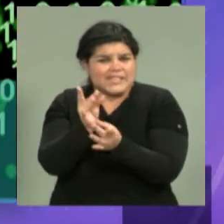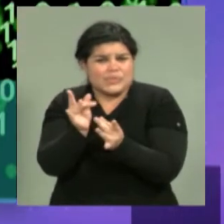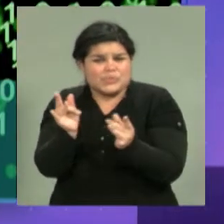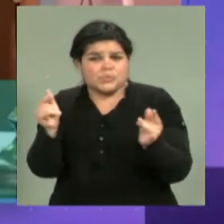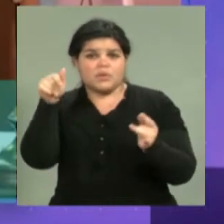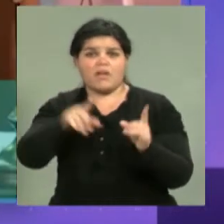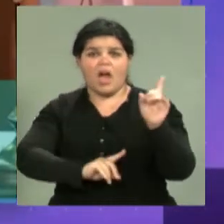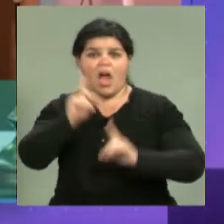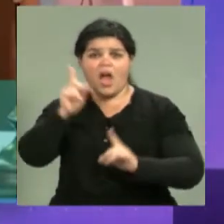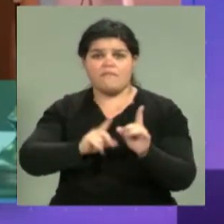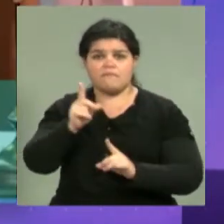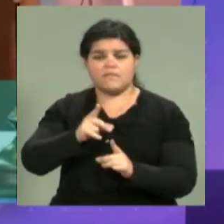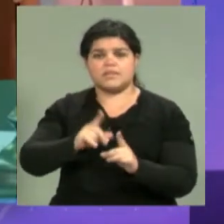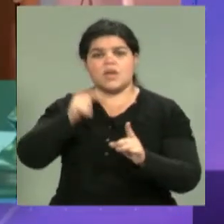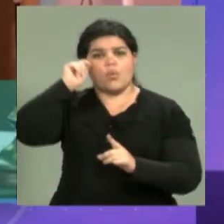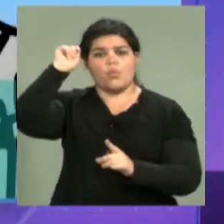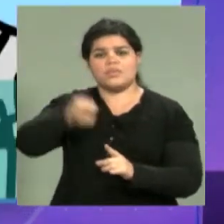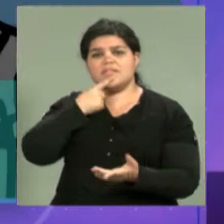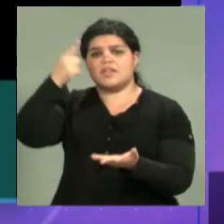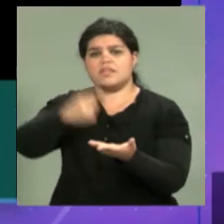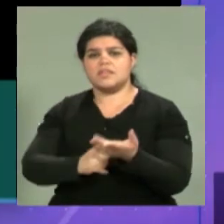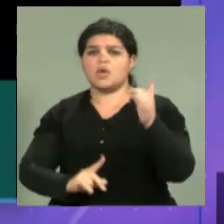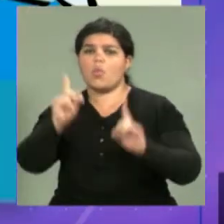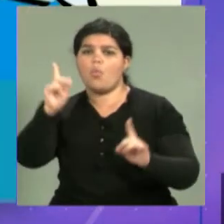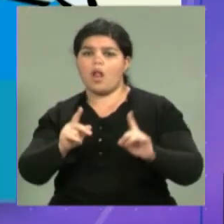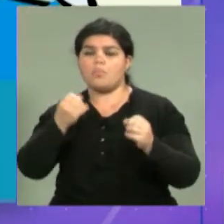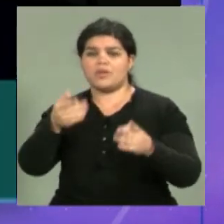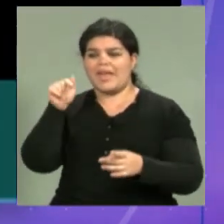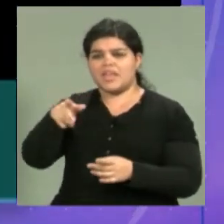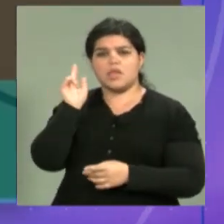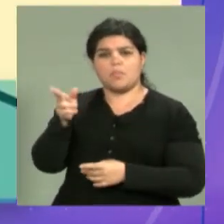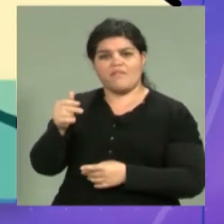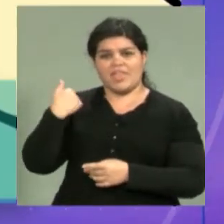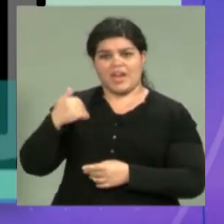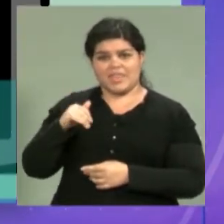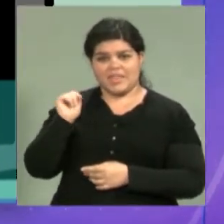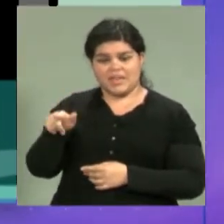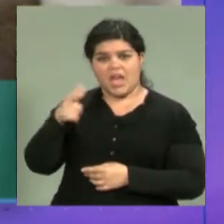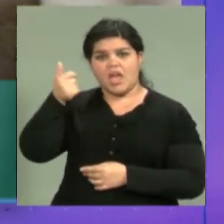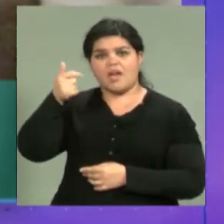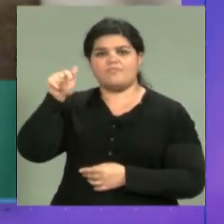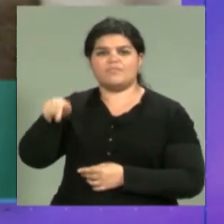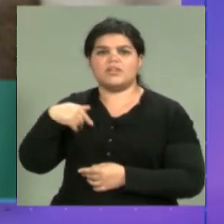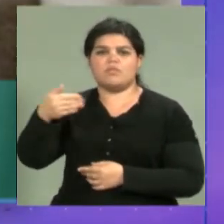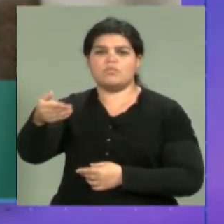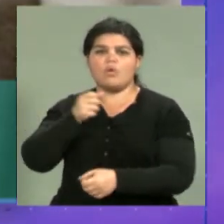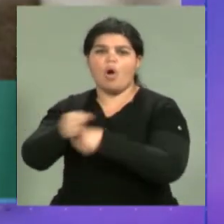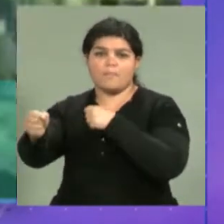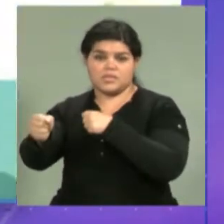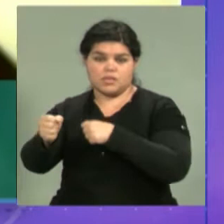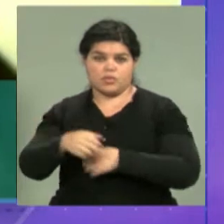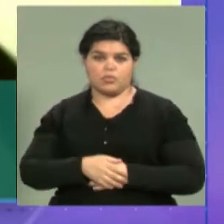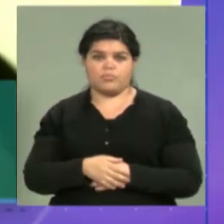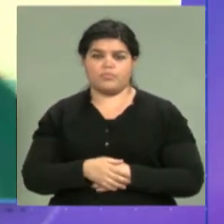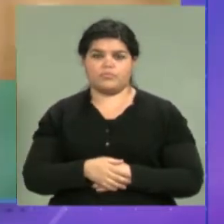innumerables casos lo termina definiendo la justicia, ya que la eutanasia está prohibida en Argentina y se tipifica como homicidio.